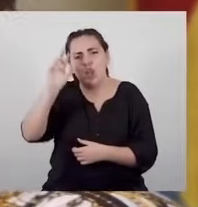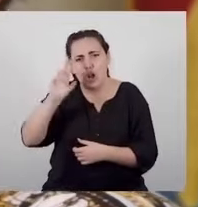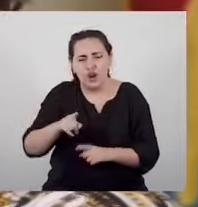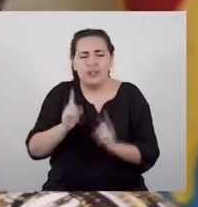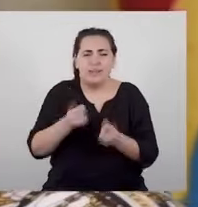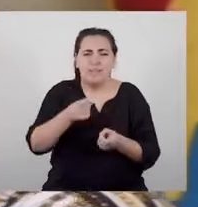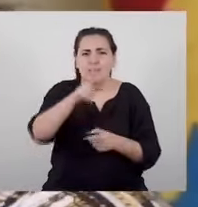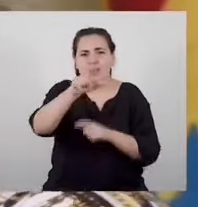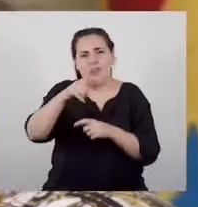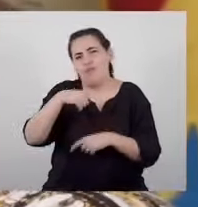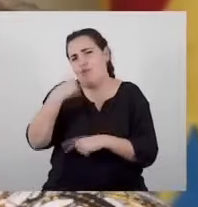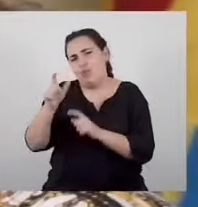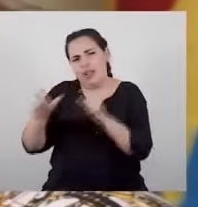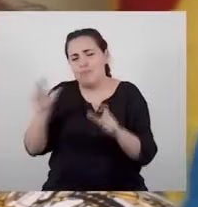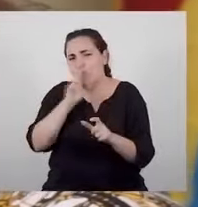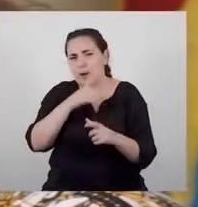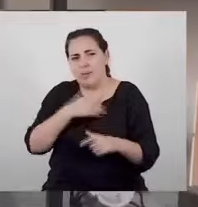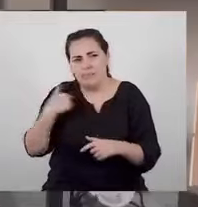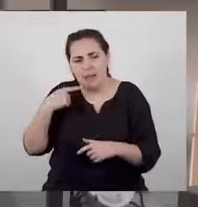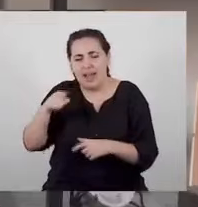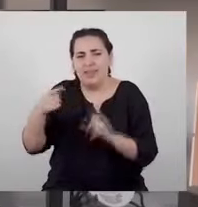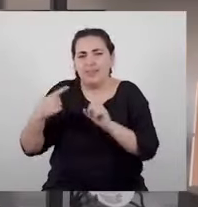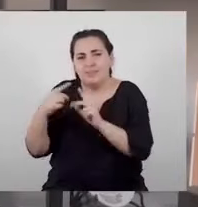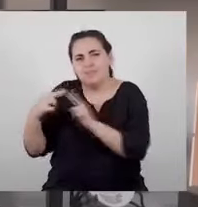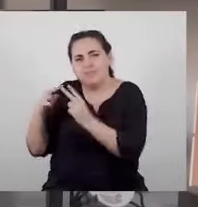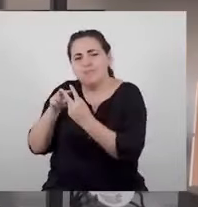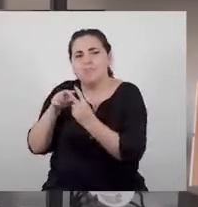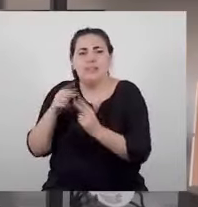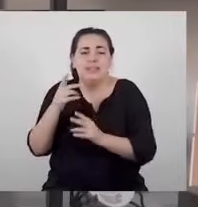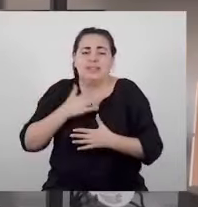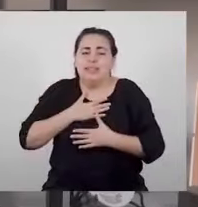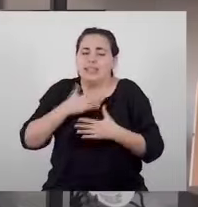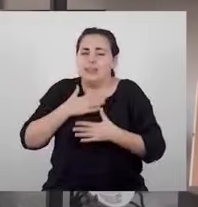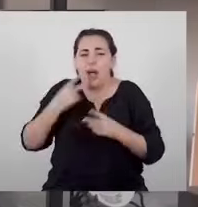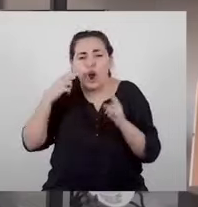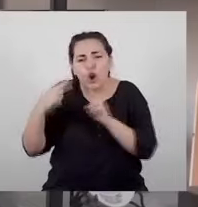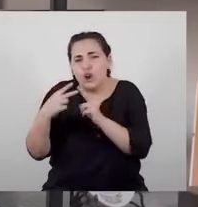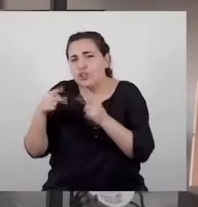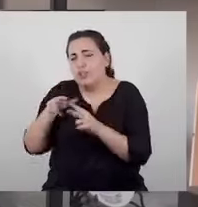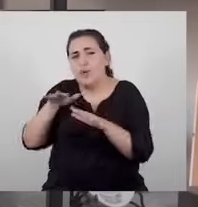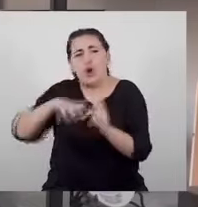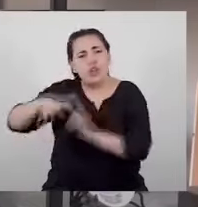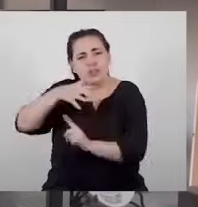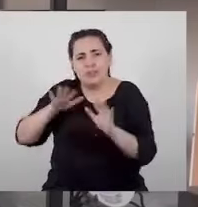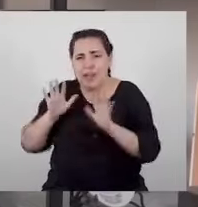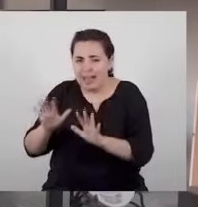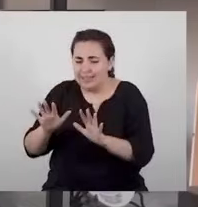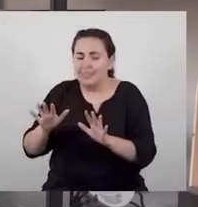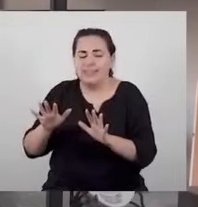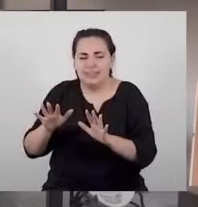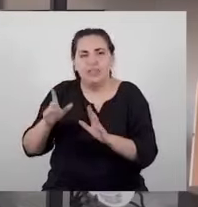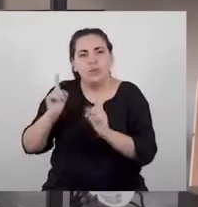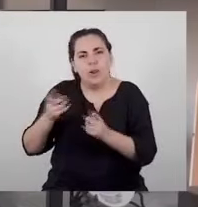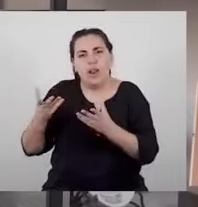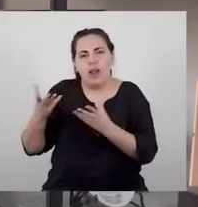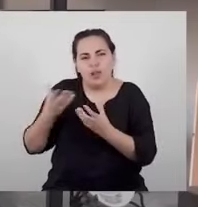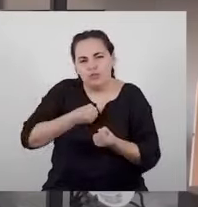y que lamentablemente nos tenemos que conocer de esta manera y somos un montón nos contenemos nos ayudamos